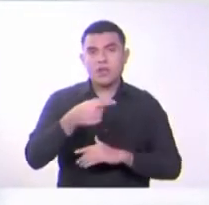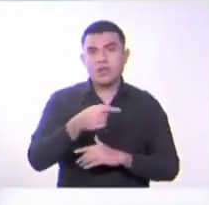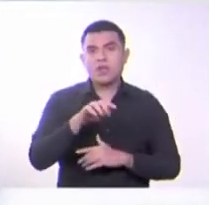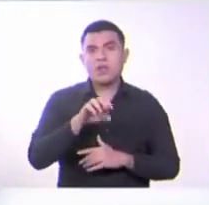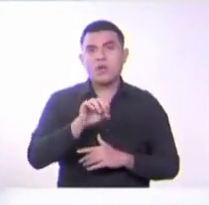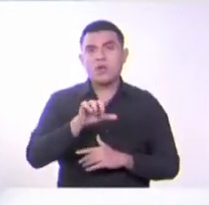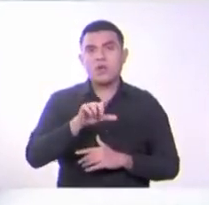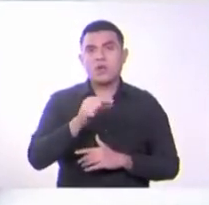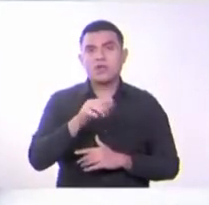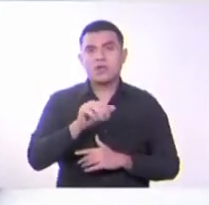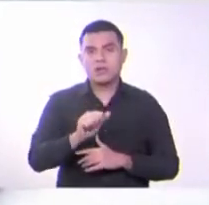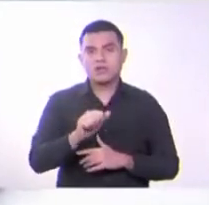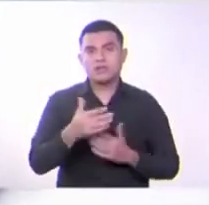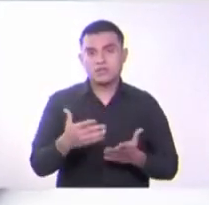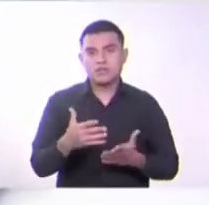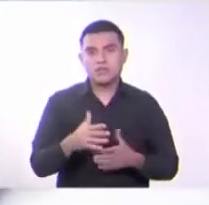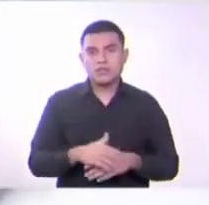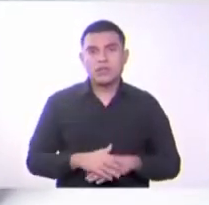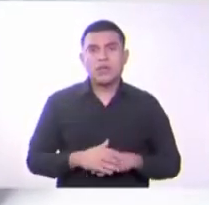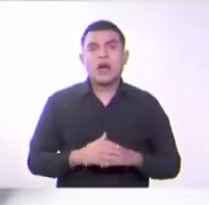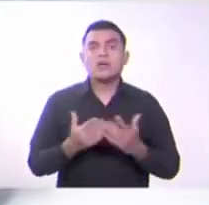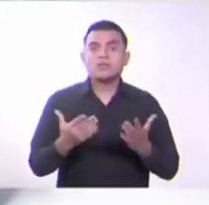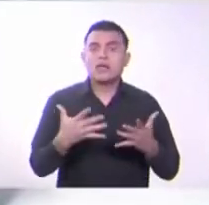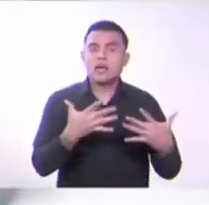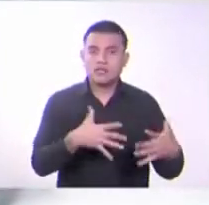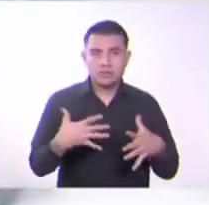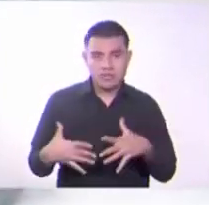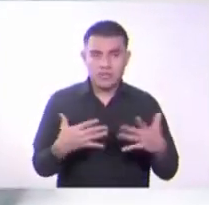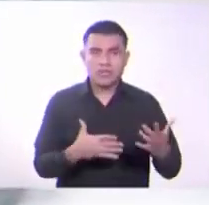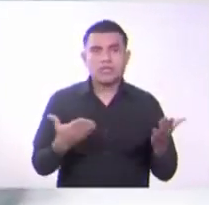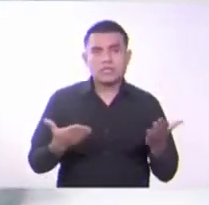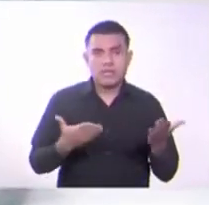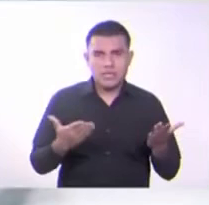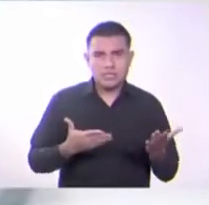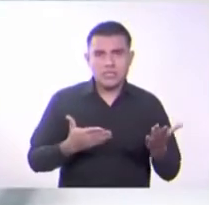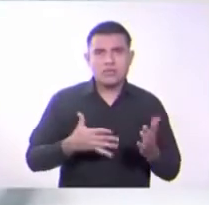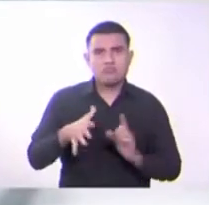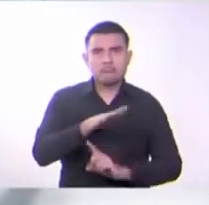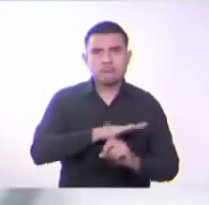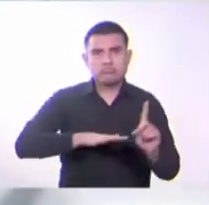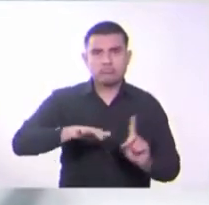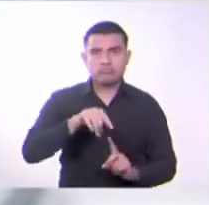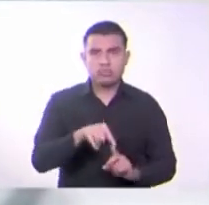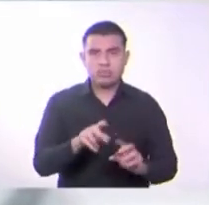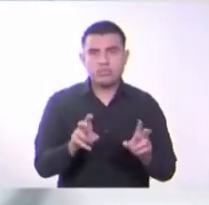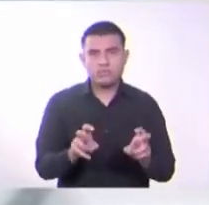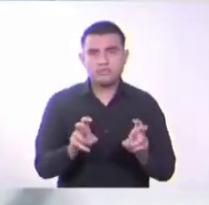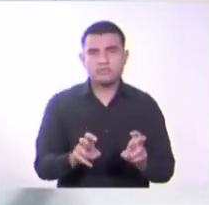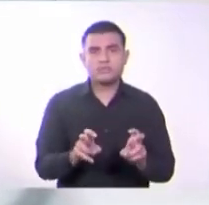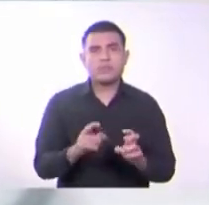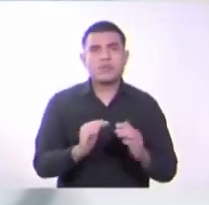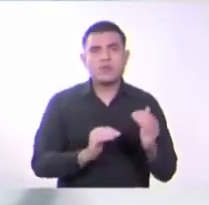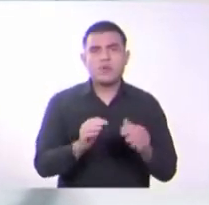locales y de las actividades que se realizan alrededor de este. De la misma manera,